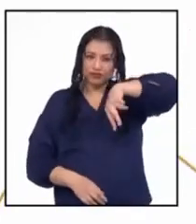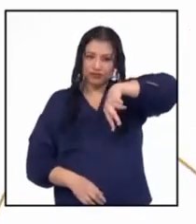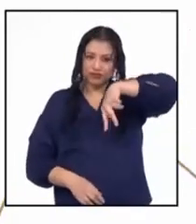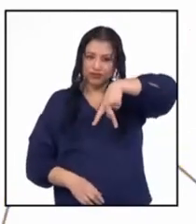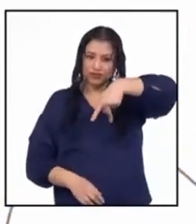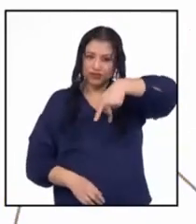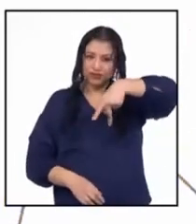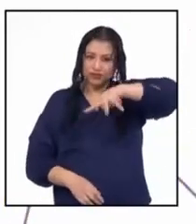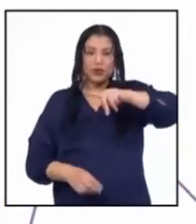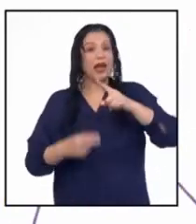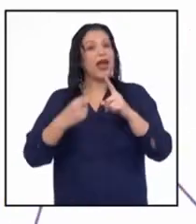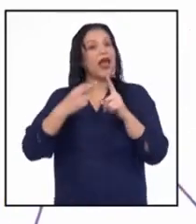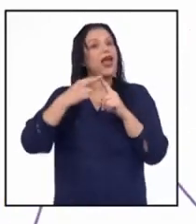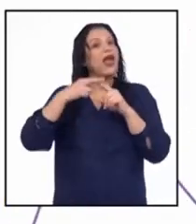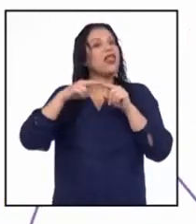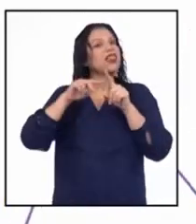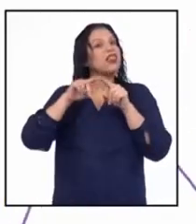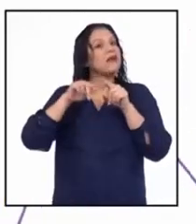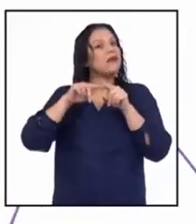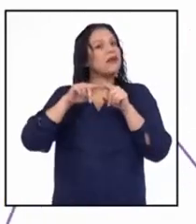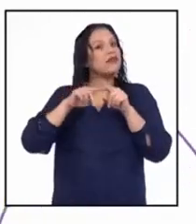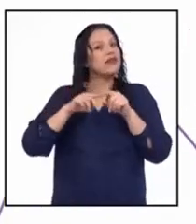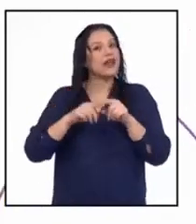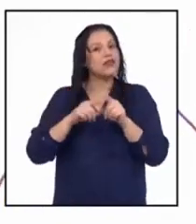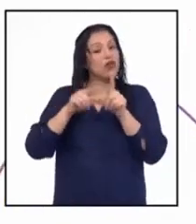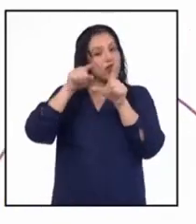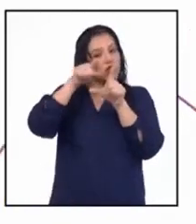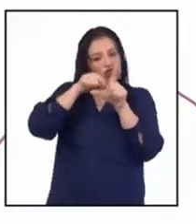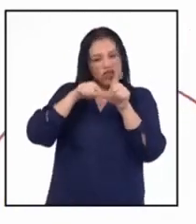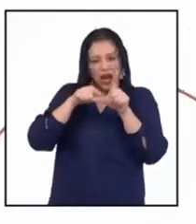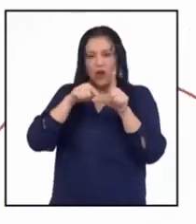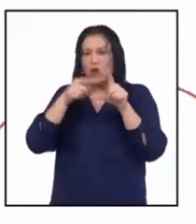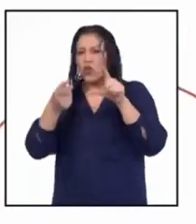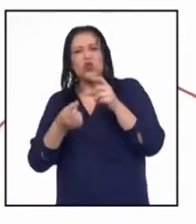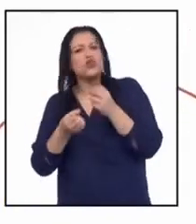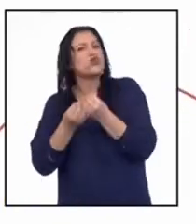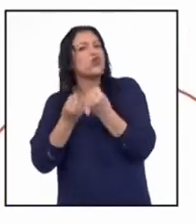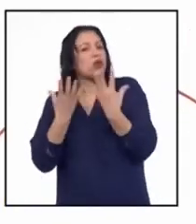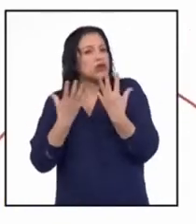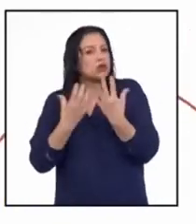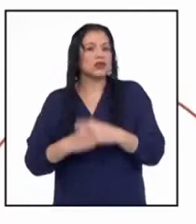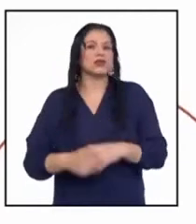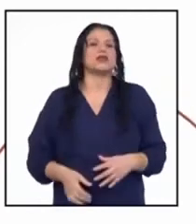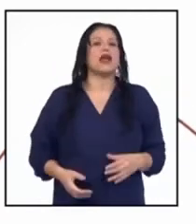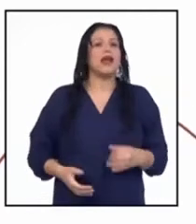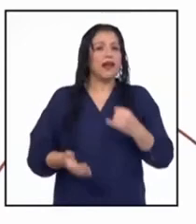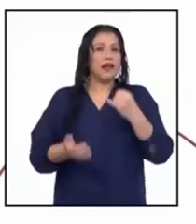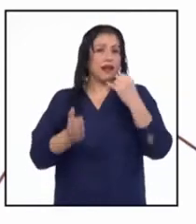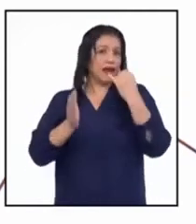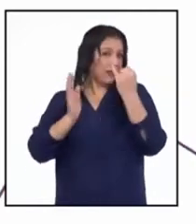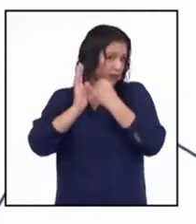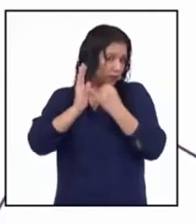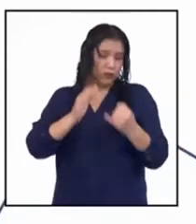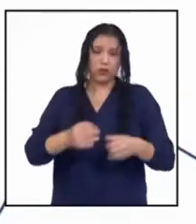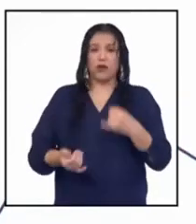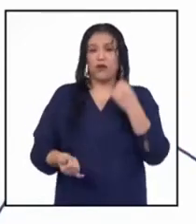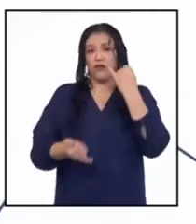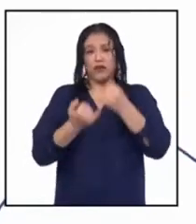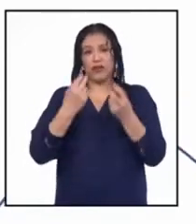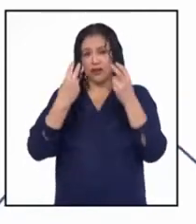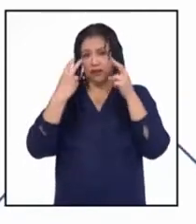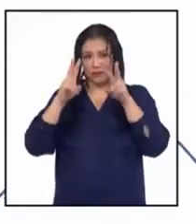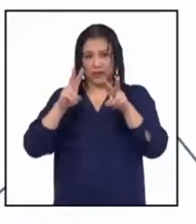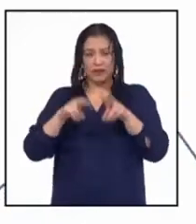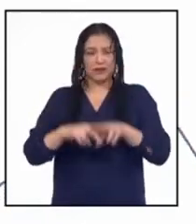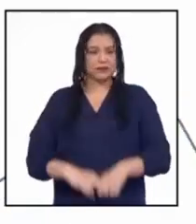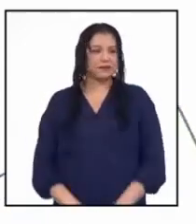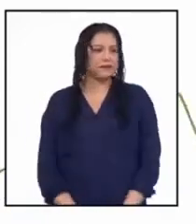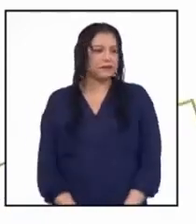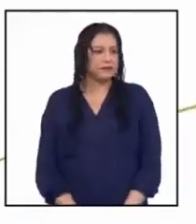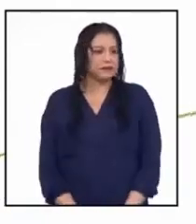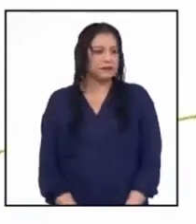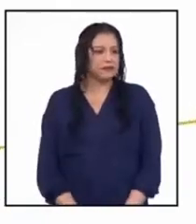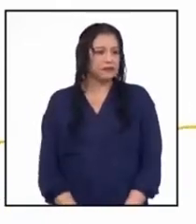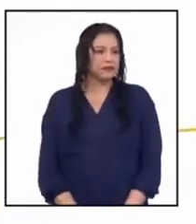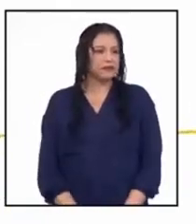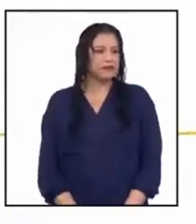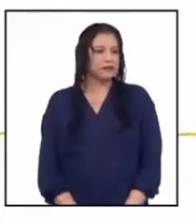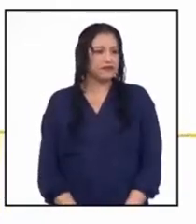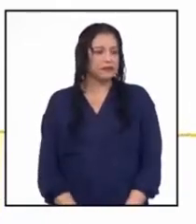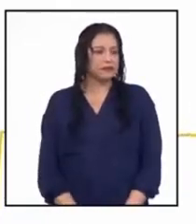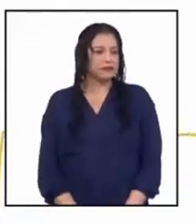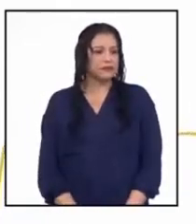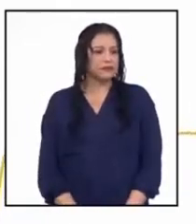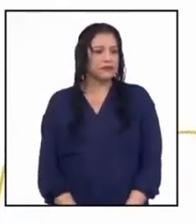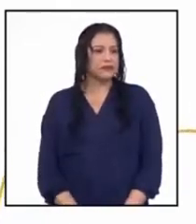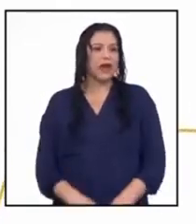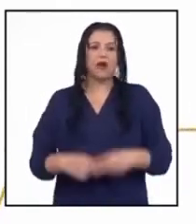a los ángulos que han sido determinados. Y el gráfico final es el siguiente.